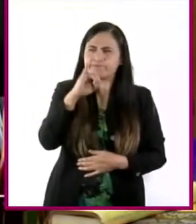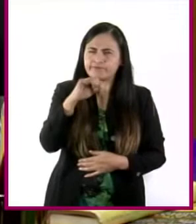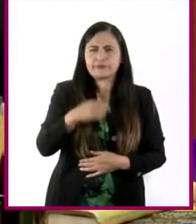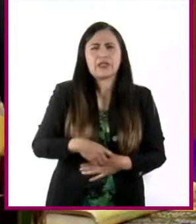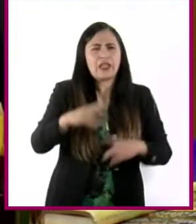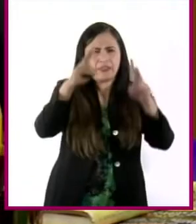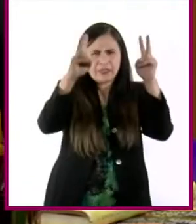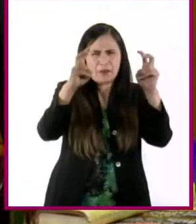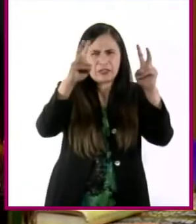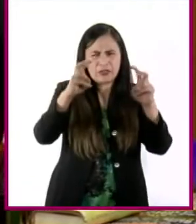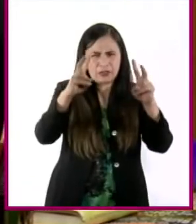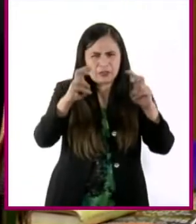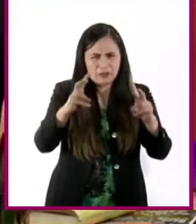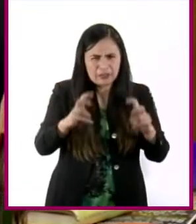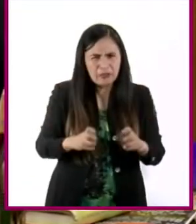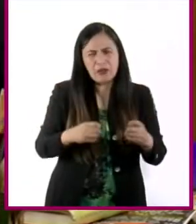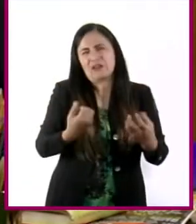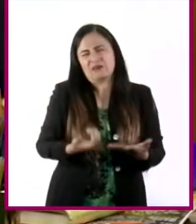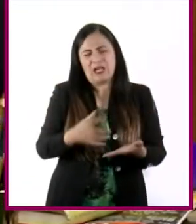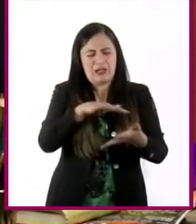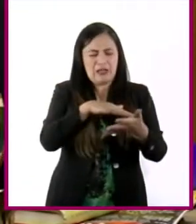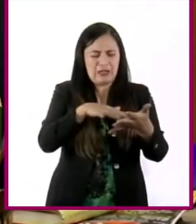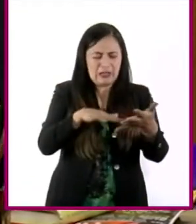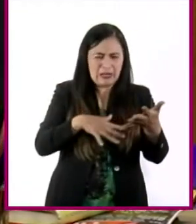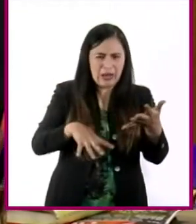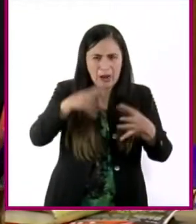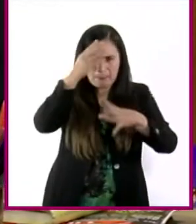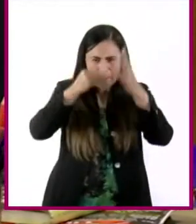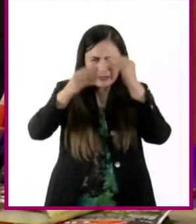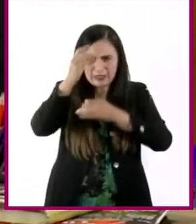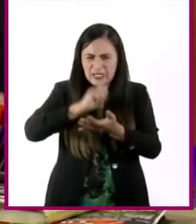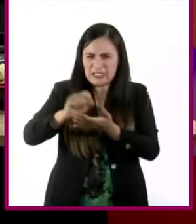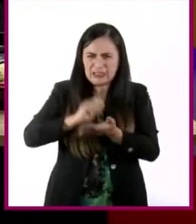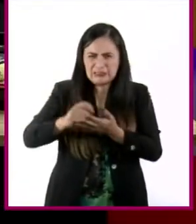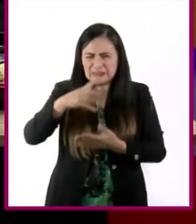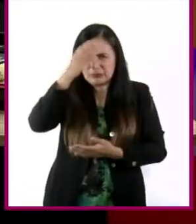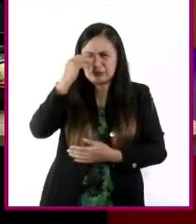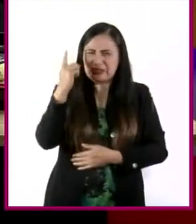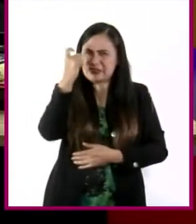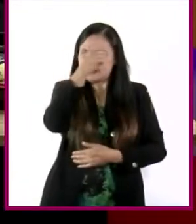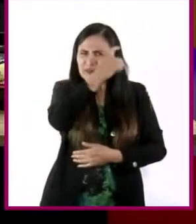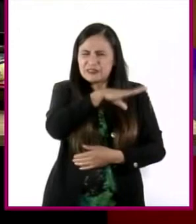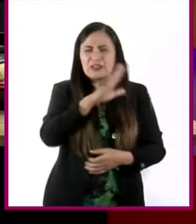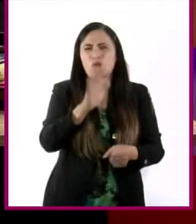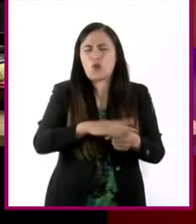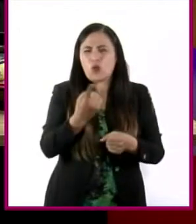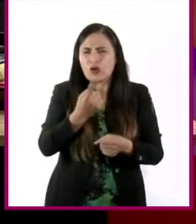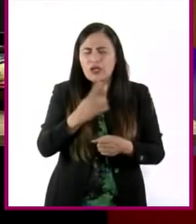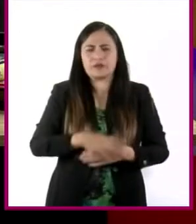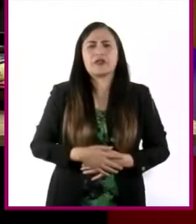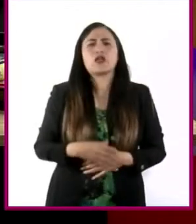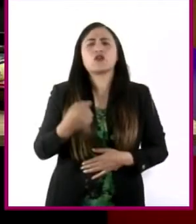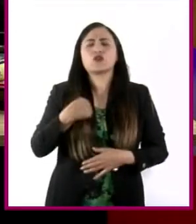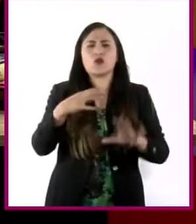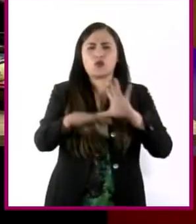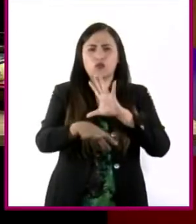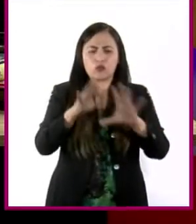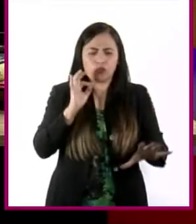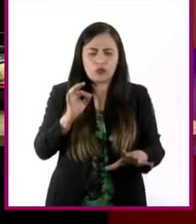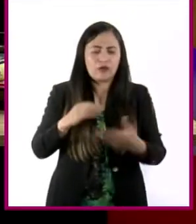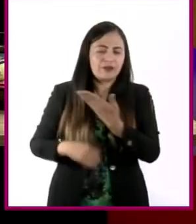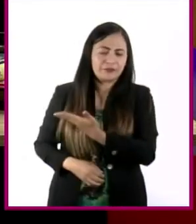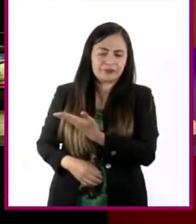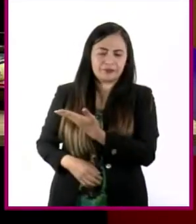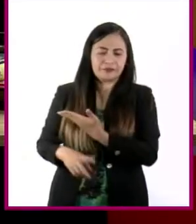los temas que abarca la cuestión de las dificultades de aprendizaje en la lectura y la escritura, la que me interesa abordar es el tema de la